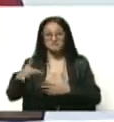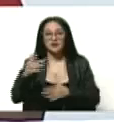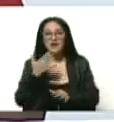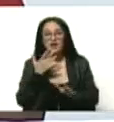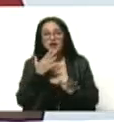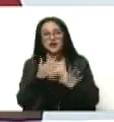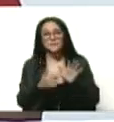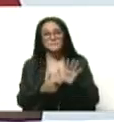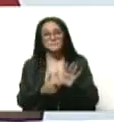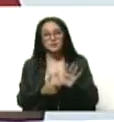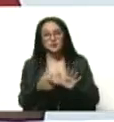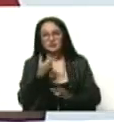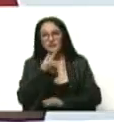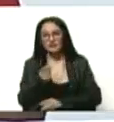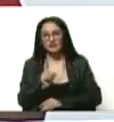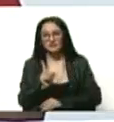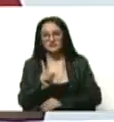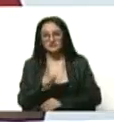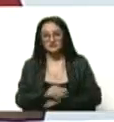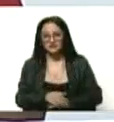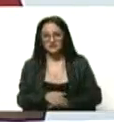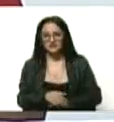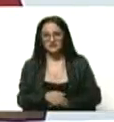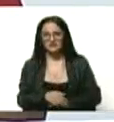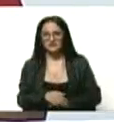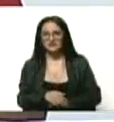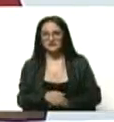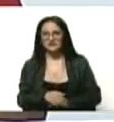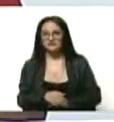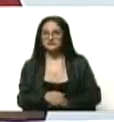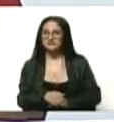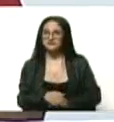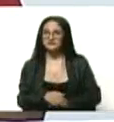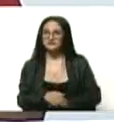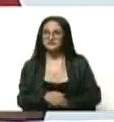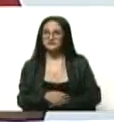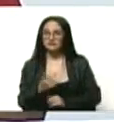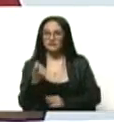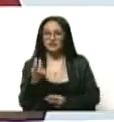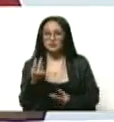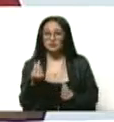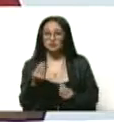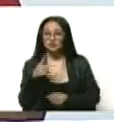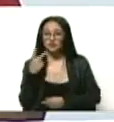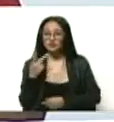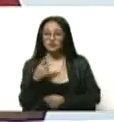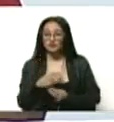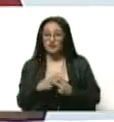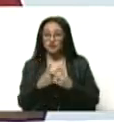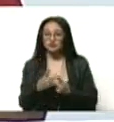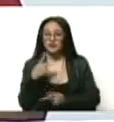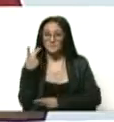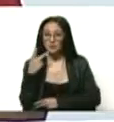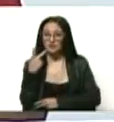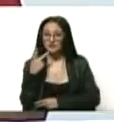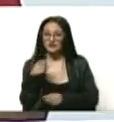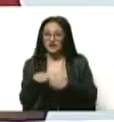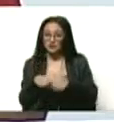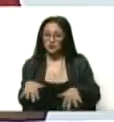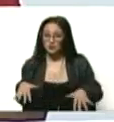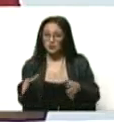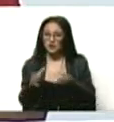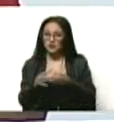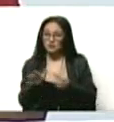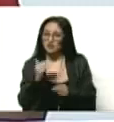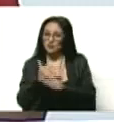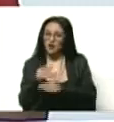ejemplo ese no es fácil de seguirlo, no es fácil de seguirlo, porque faltaría mucha voluntad política y una gran estructura y una gran militancia como